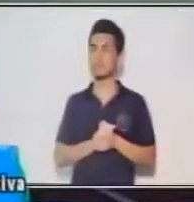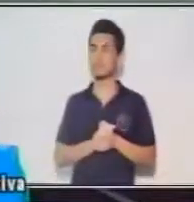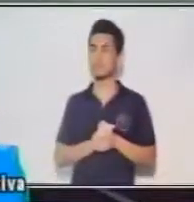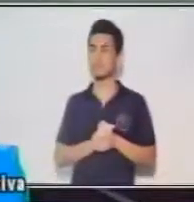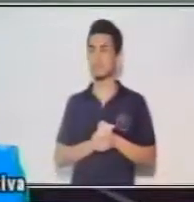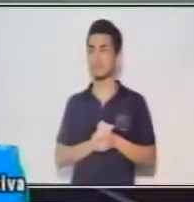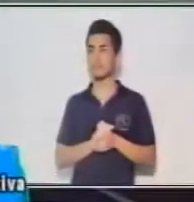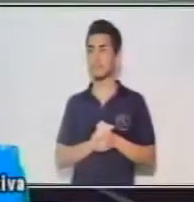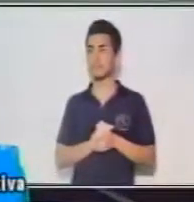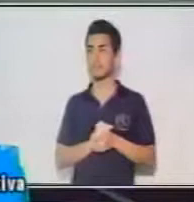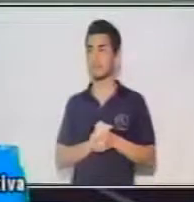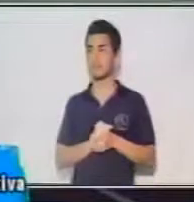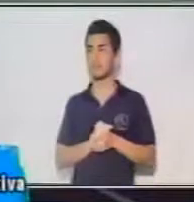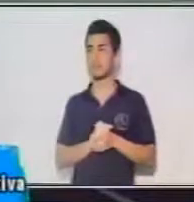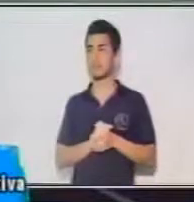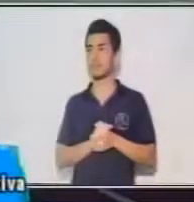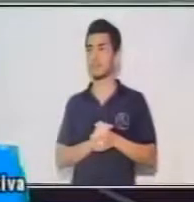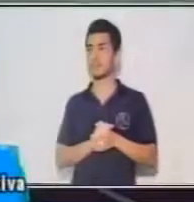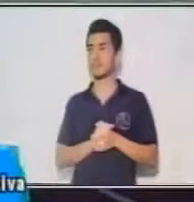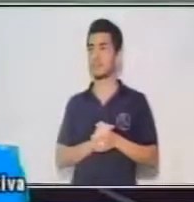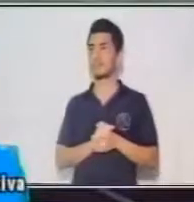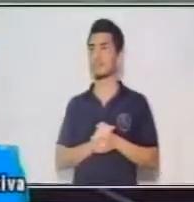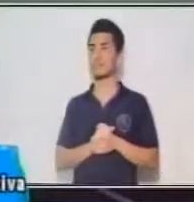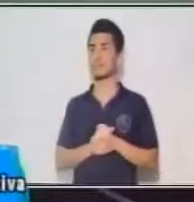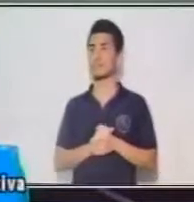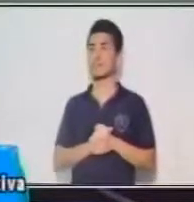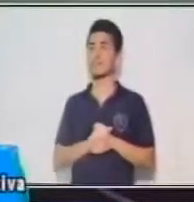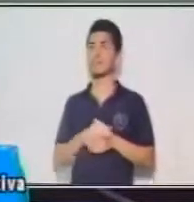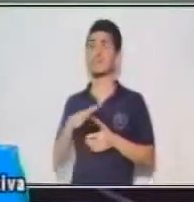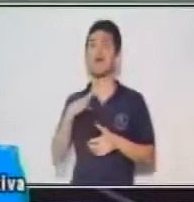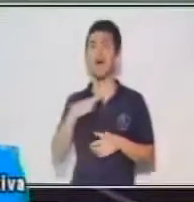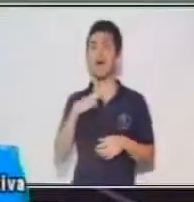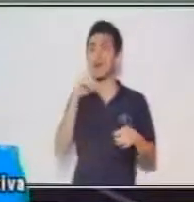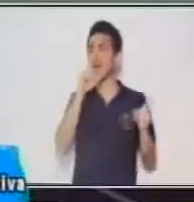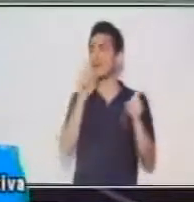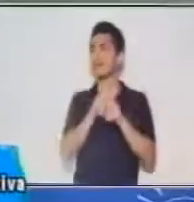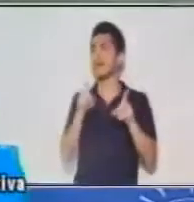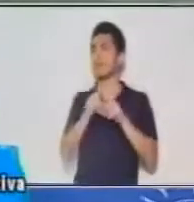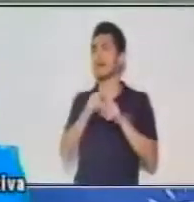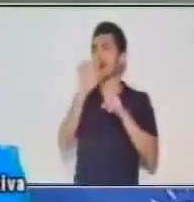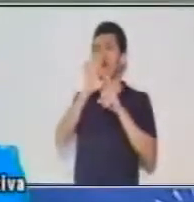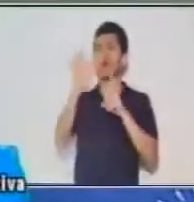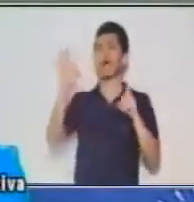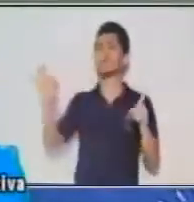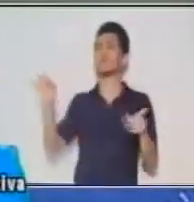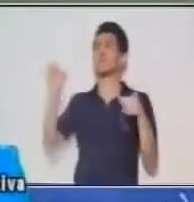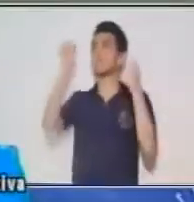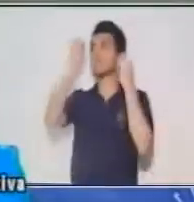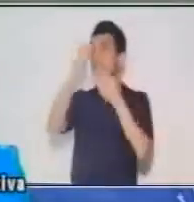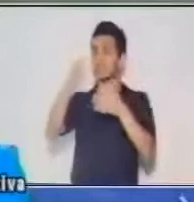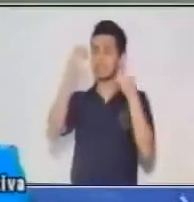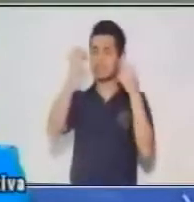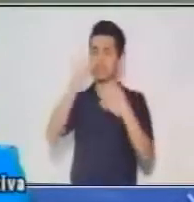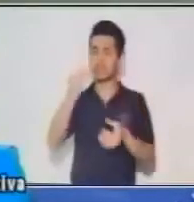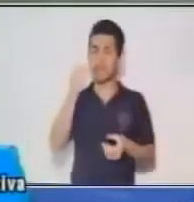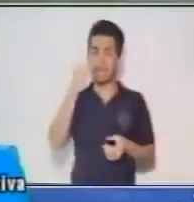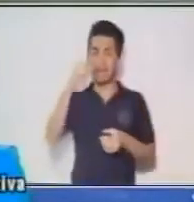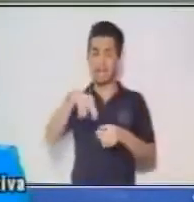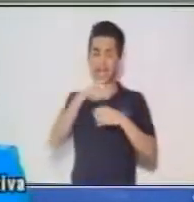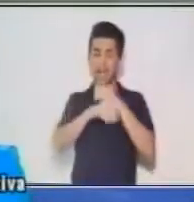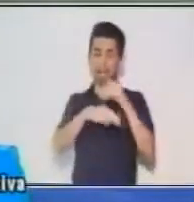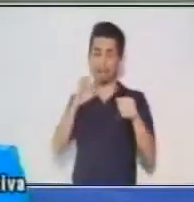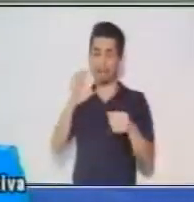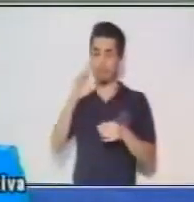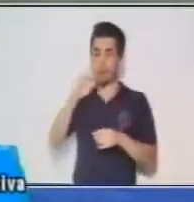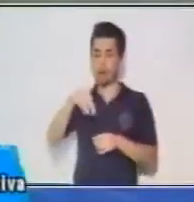oraciones informativas, que estas van a ser de forma que el lector